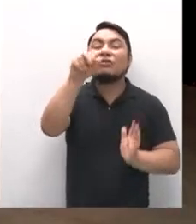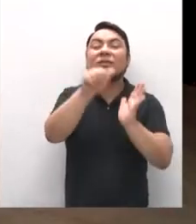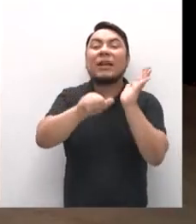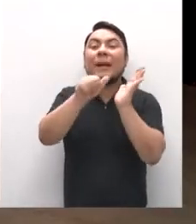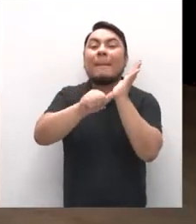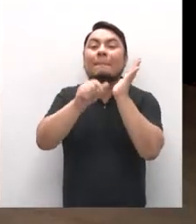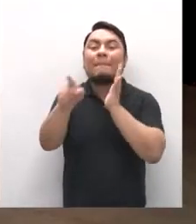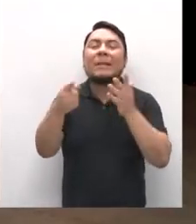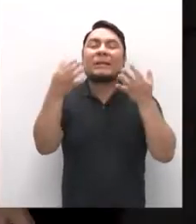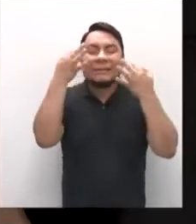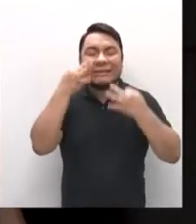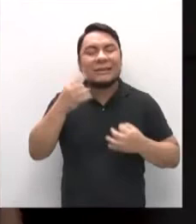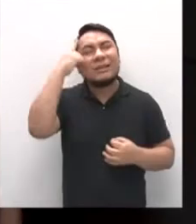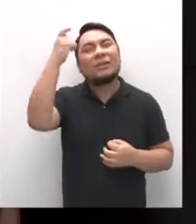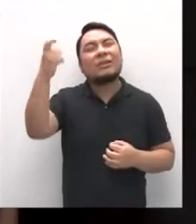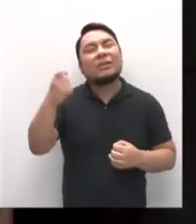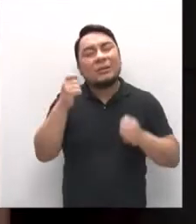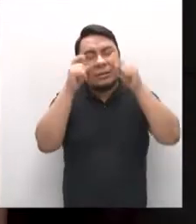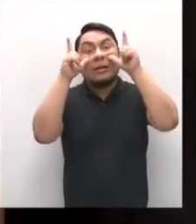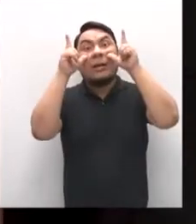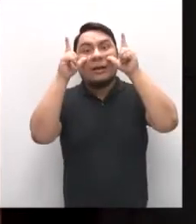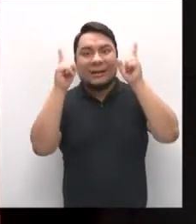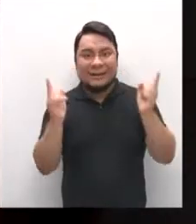decidieron soñar despiertas.